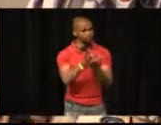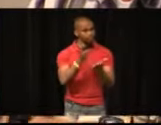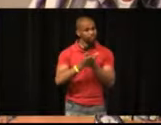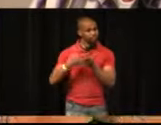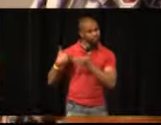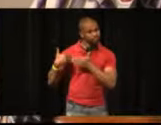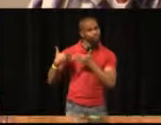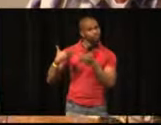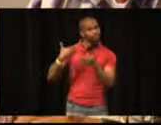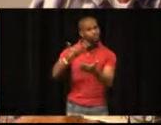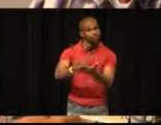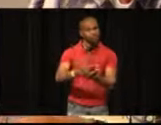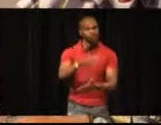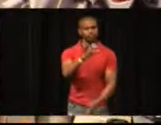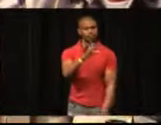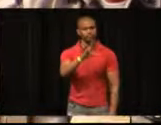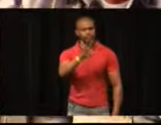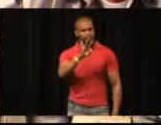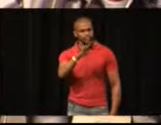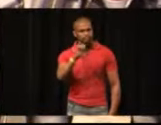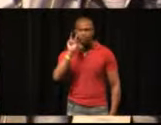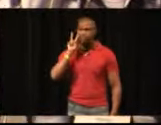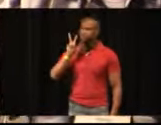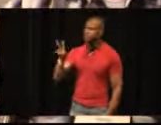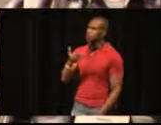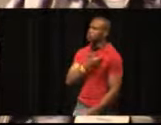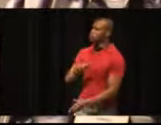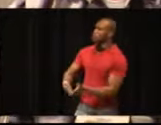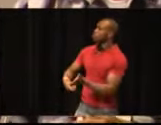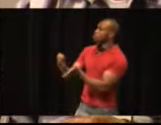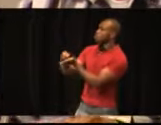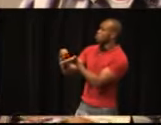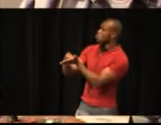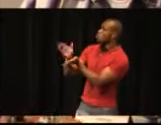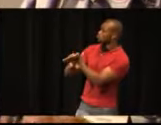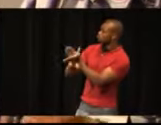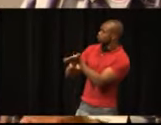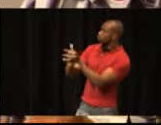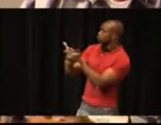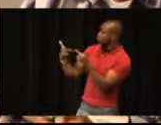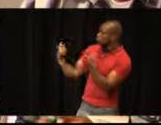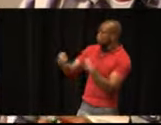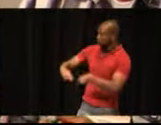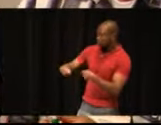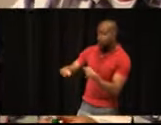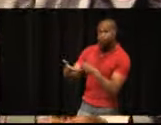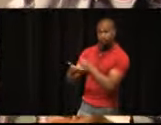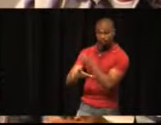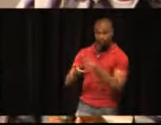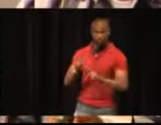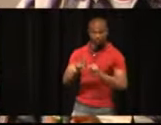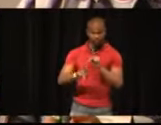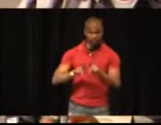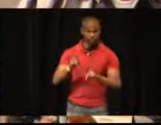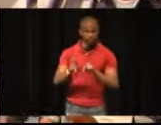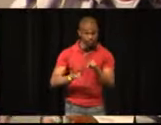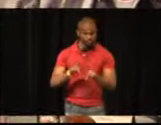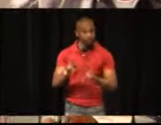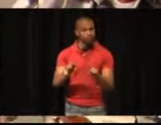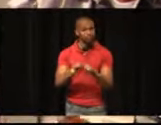asumió y de mirar al gobierno y exigirle al gobierno las necesidades básicas de la